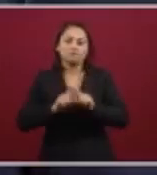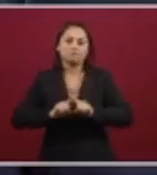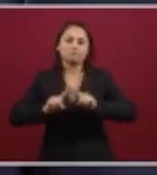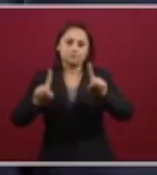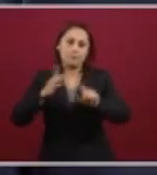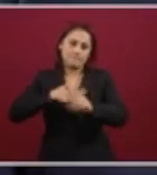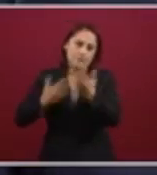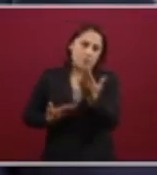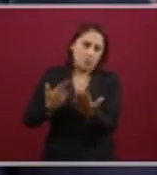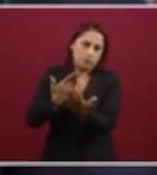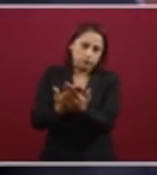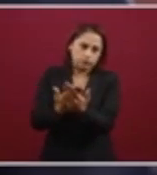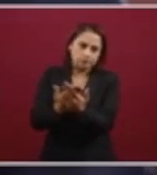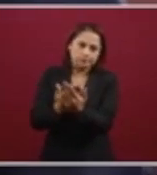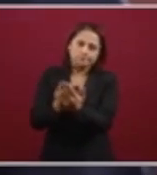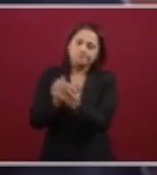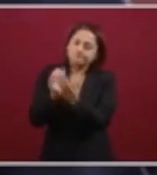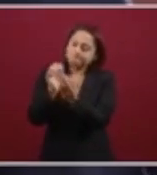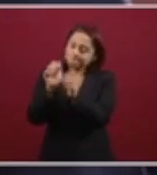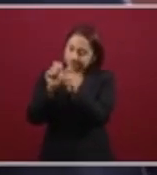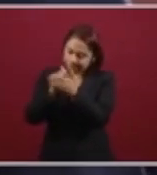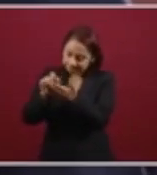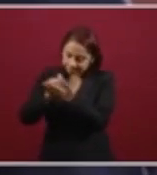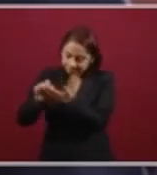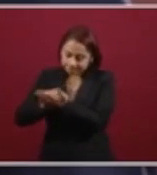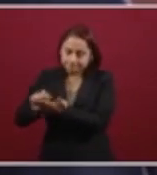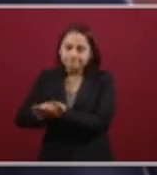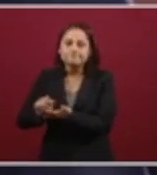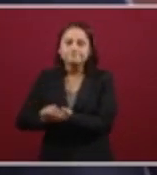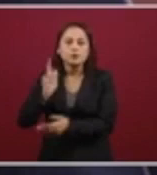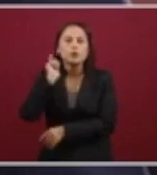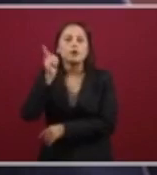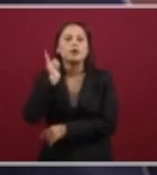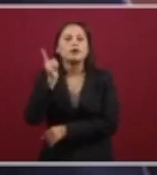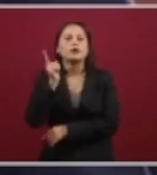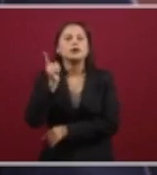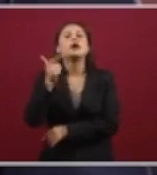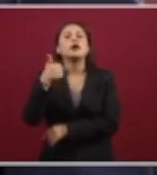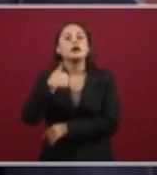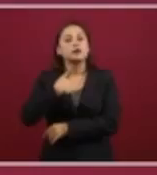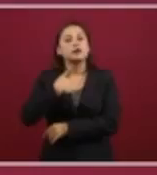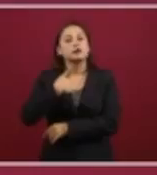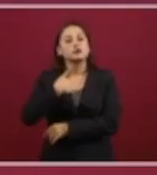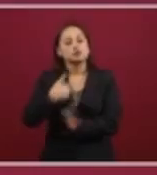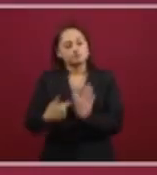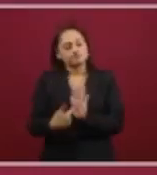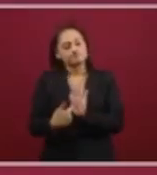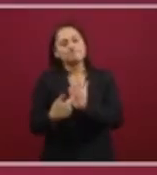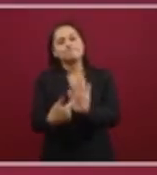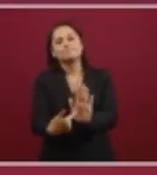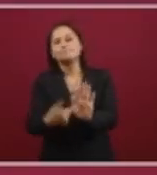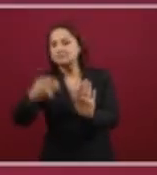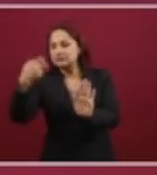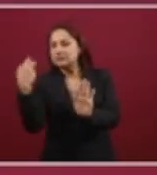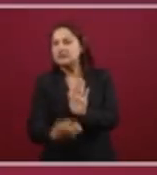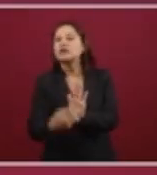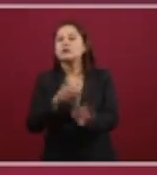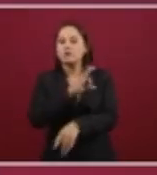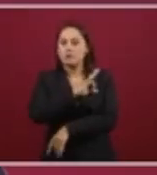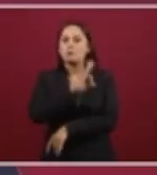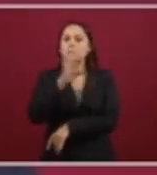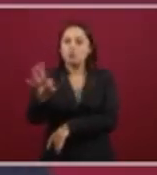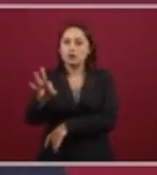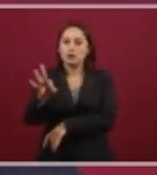y voy a demostrar que es eficaz y que es mucho mejor que el